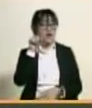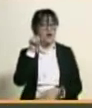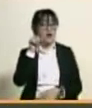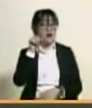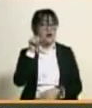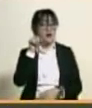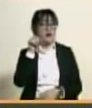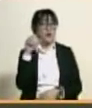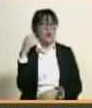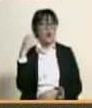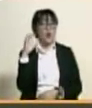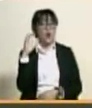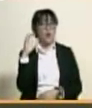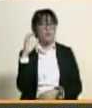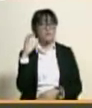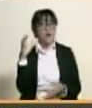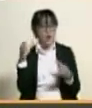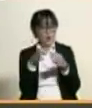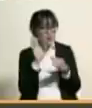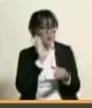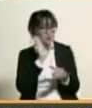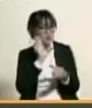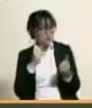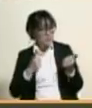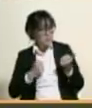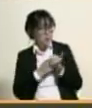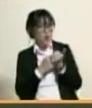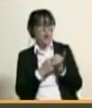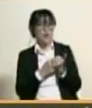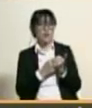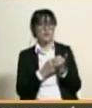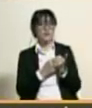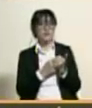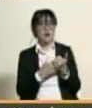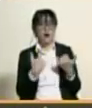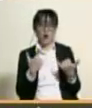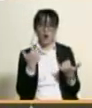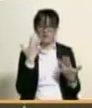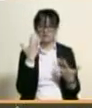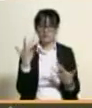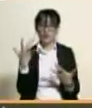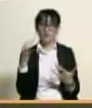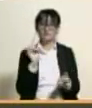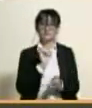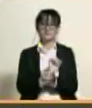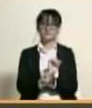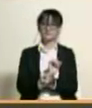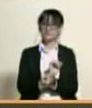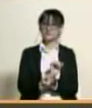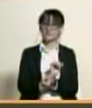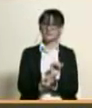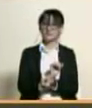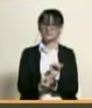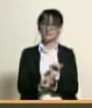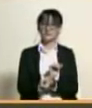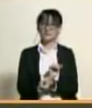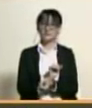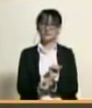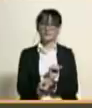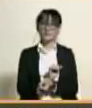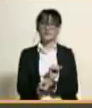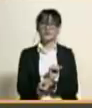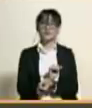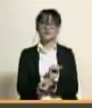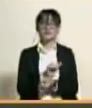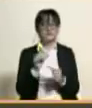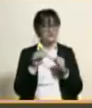Maicao, con estas redes criminales que hemos hoy desarticulado. Es una operación que